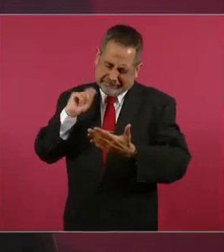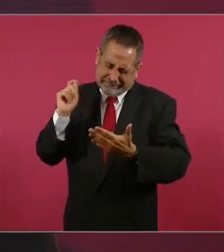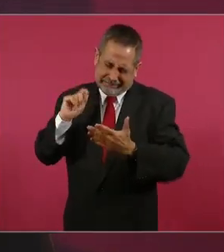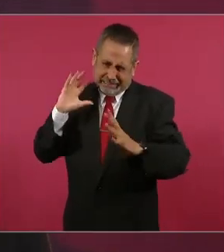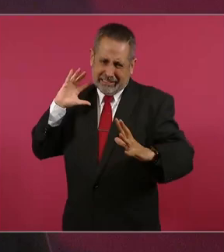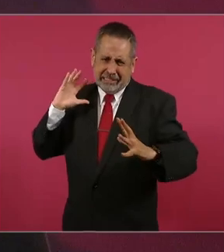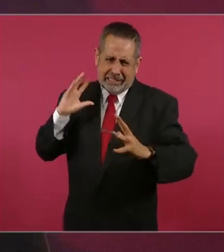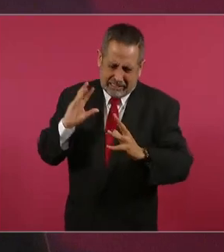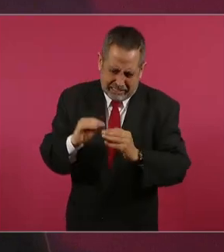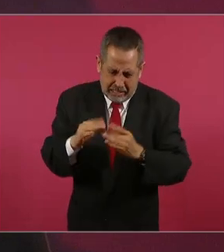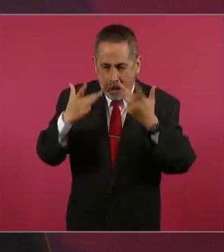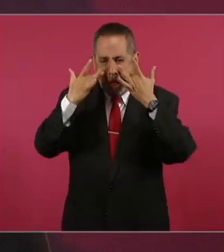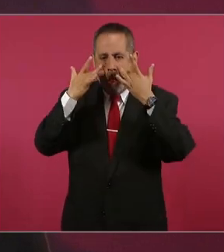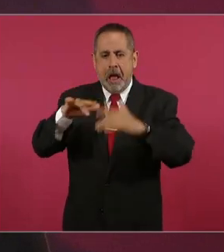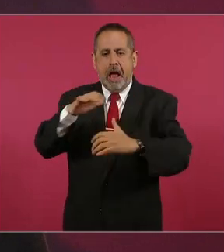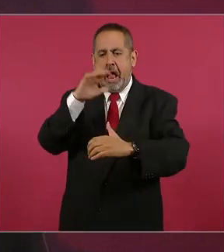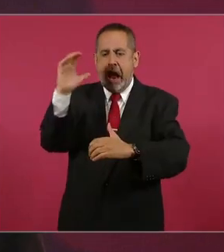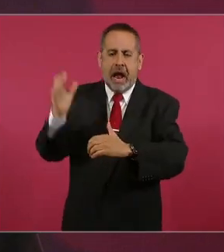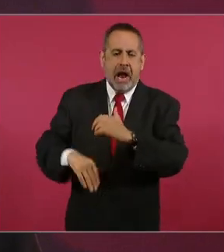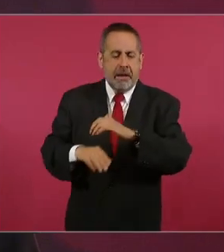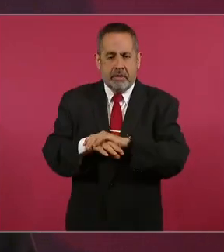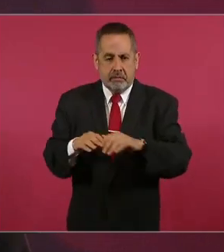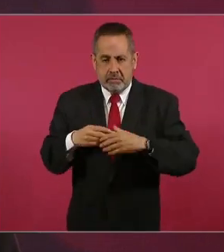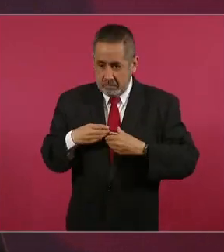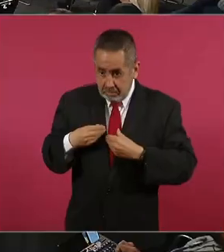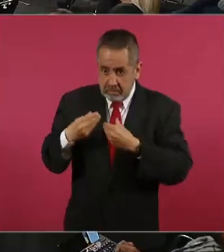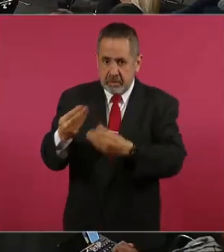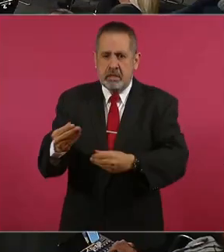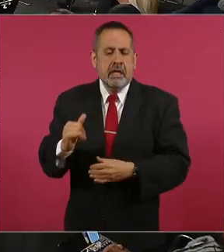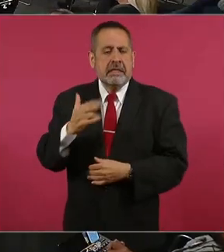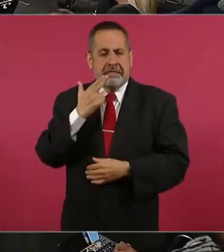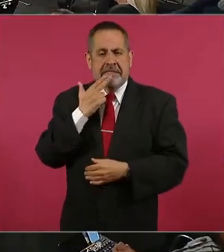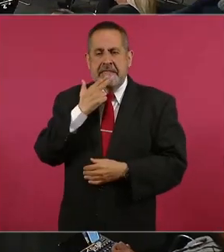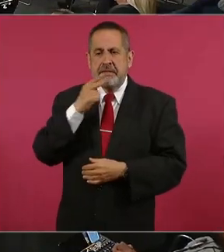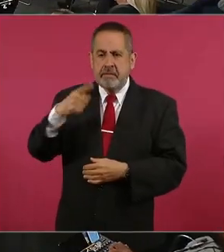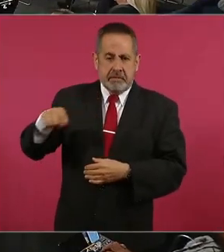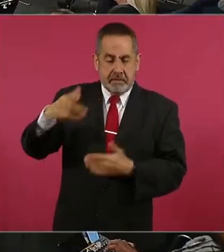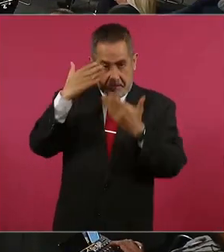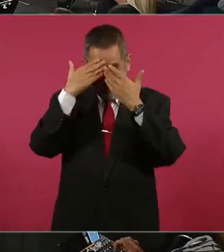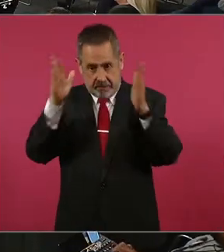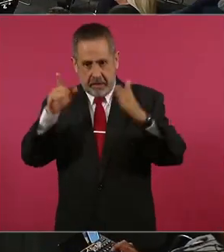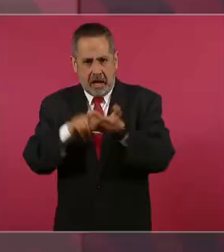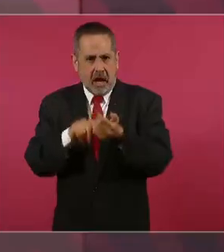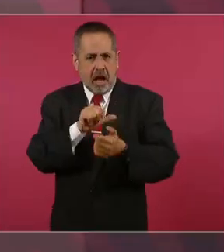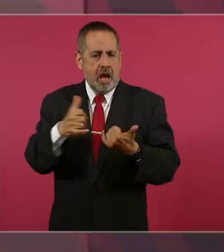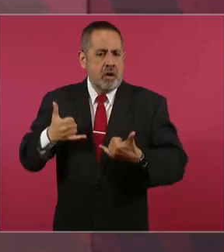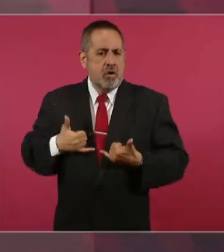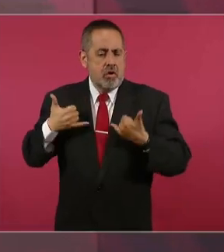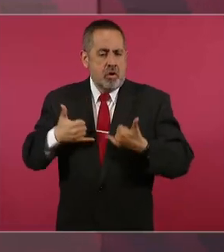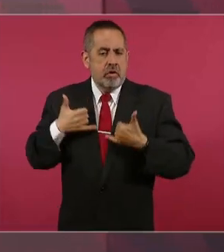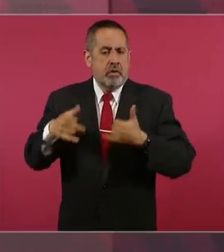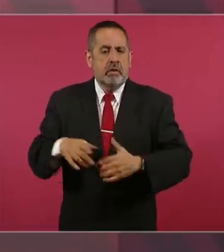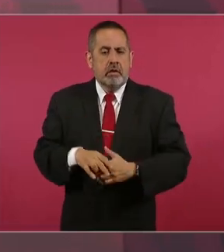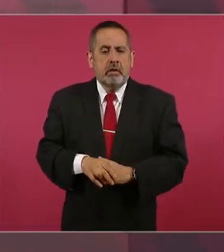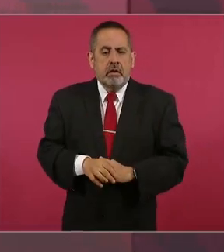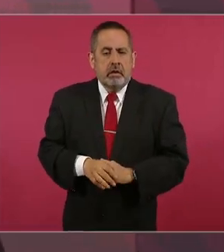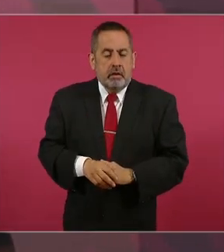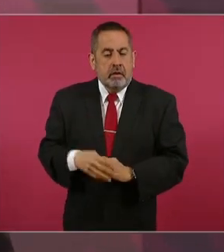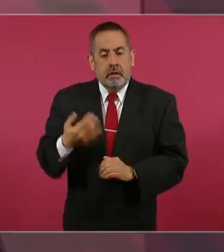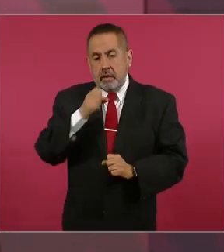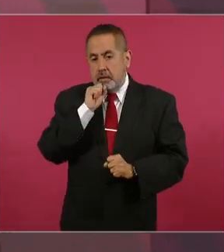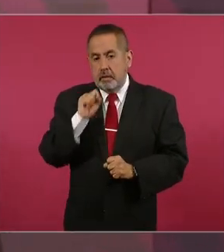hasta mi retiro, que les va a servir mucho a los jóvenes,